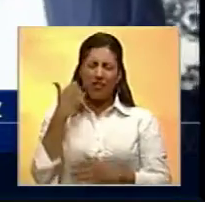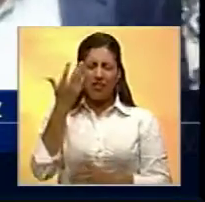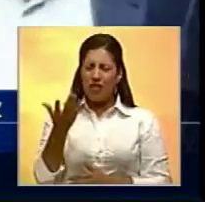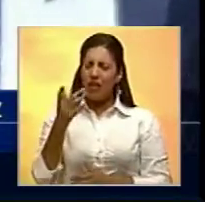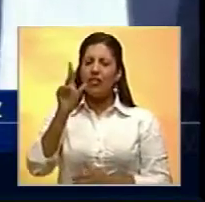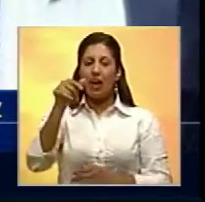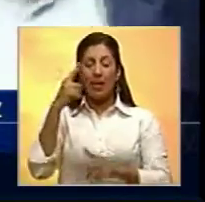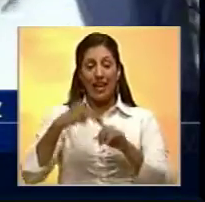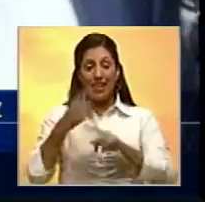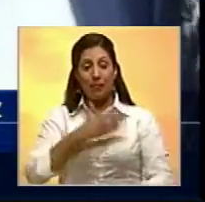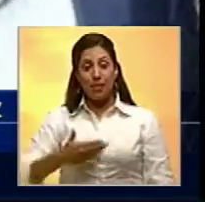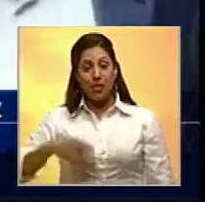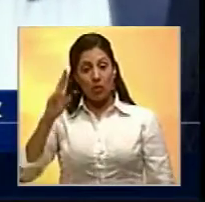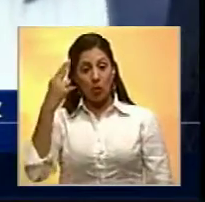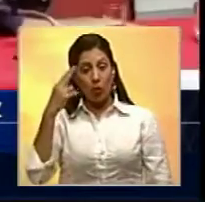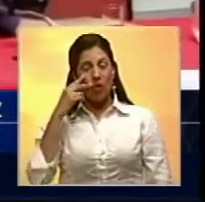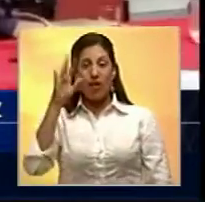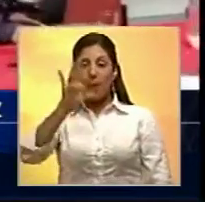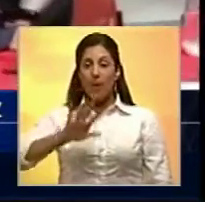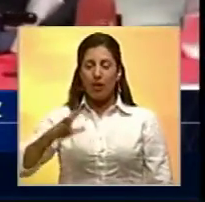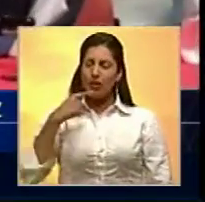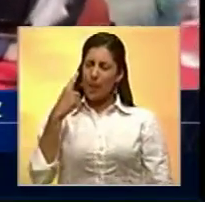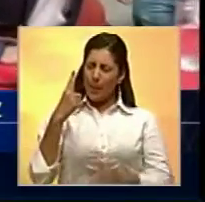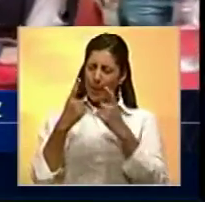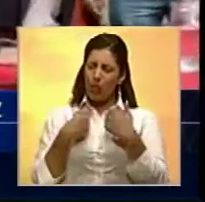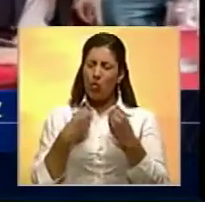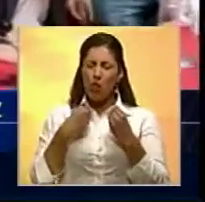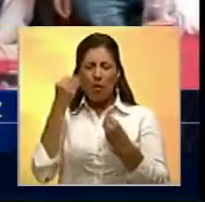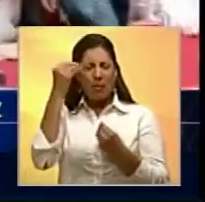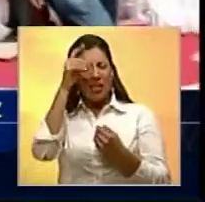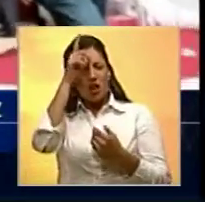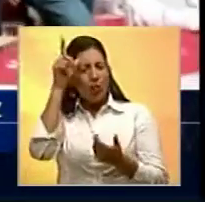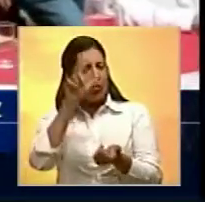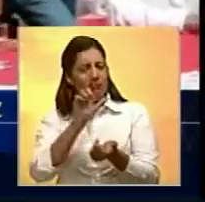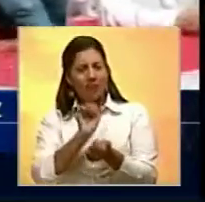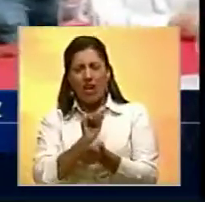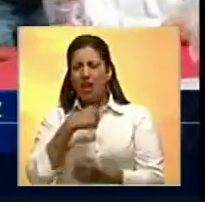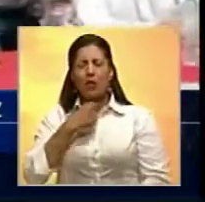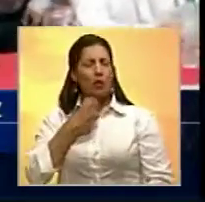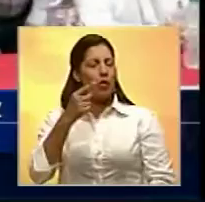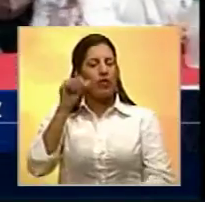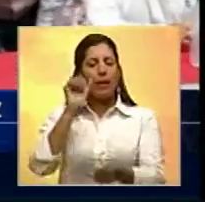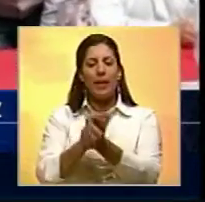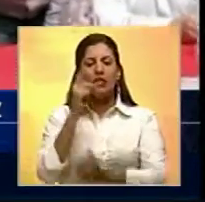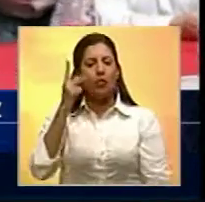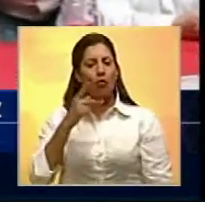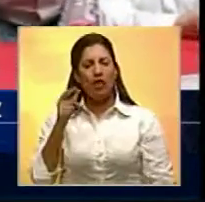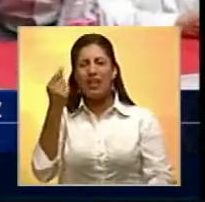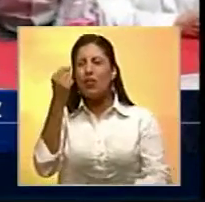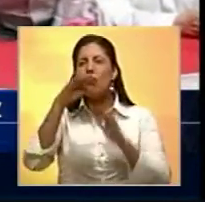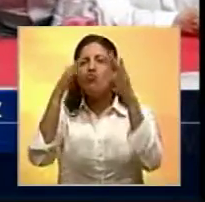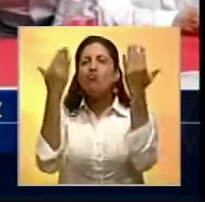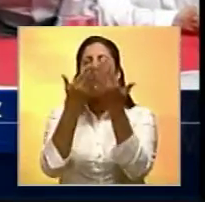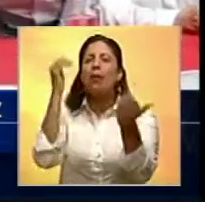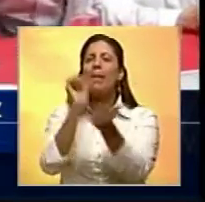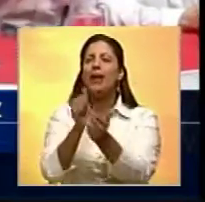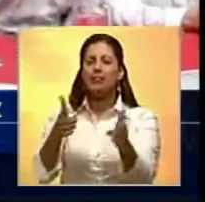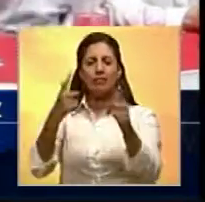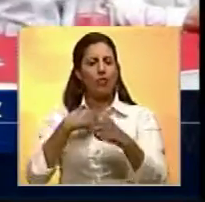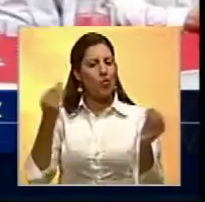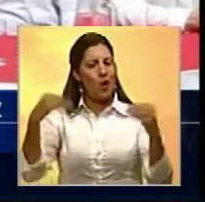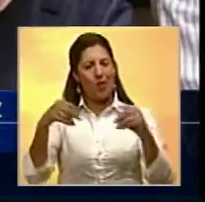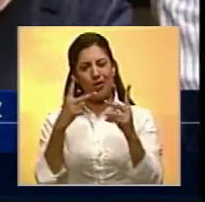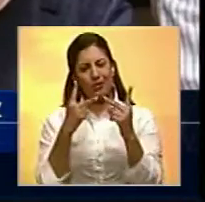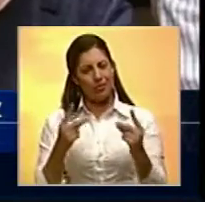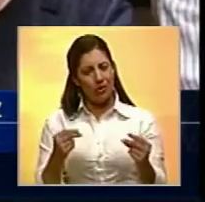exmandatario uruguayo declaró al ser consultado sobre la situación de López que no le gustan los presos políticos en ninguna parte del mundo.